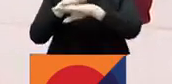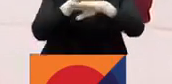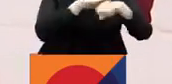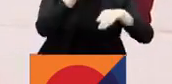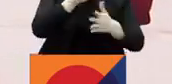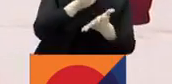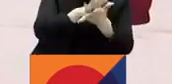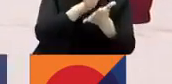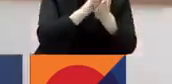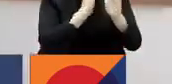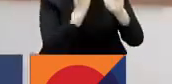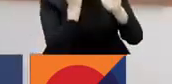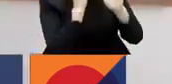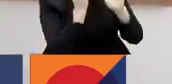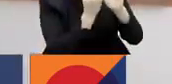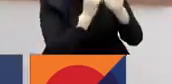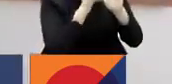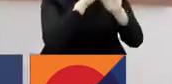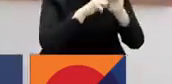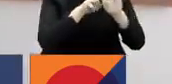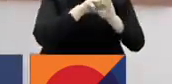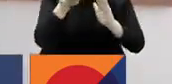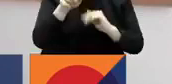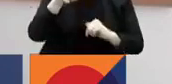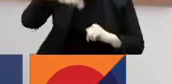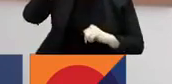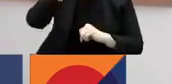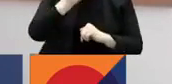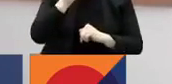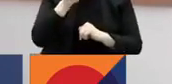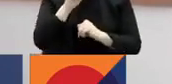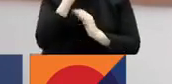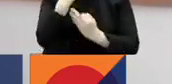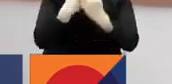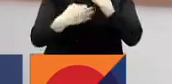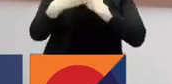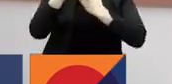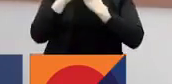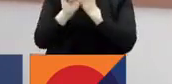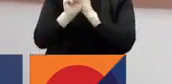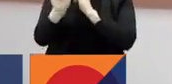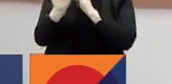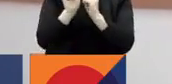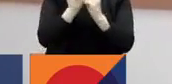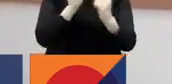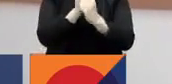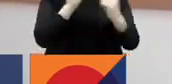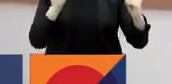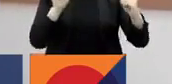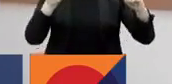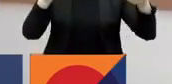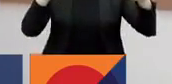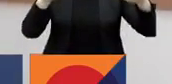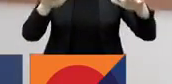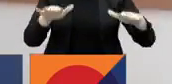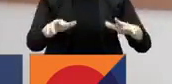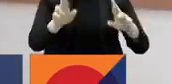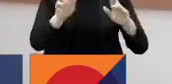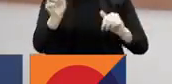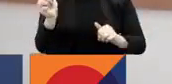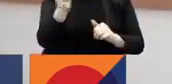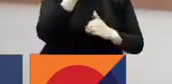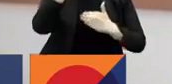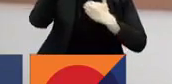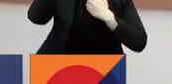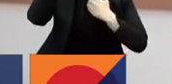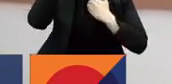guardia. Y tenemos que cuidarnos para poder ir avanzando de manera también muy rápida en la medida de nuestras capacidades y de los biológicos